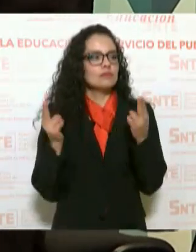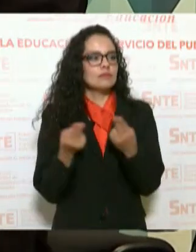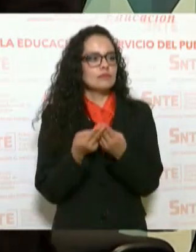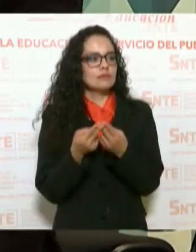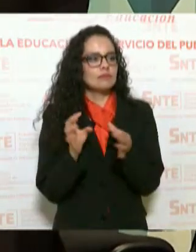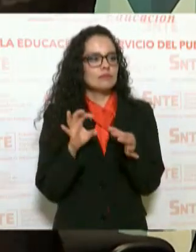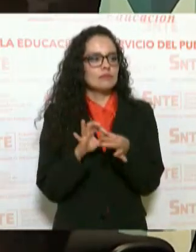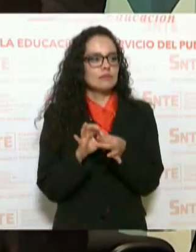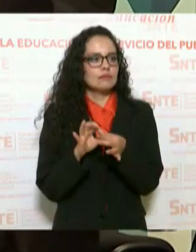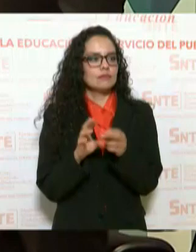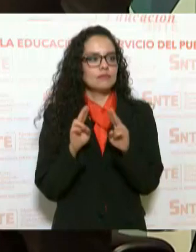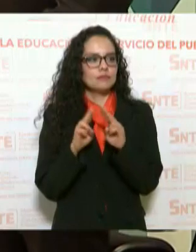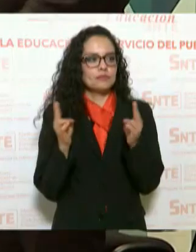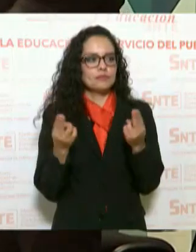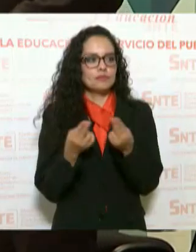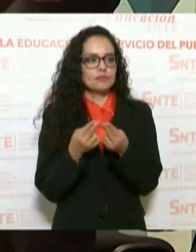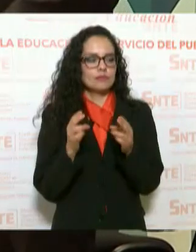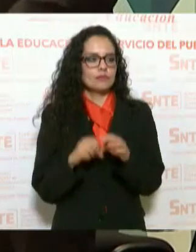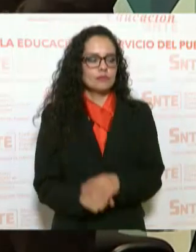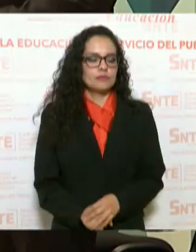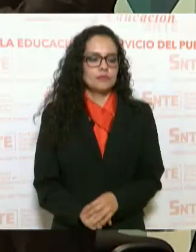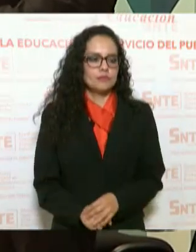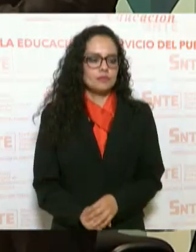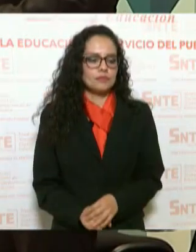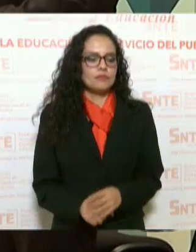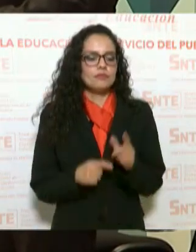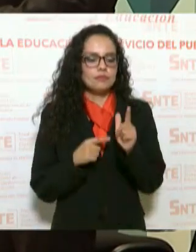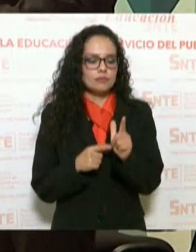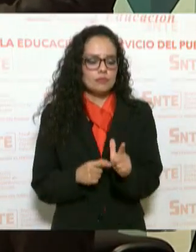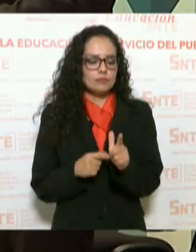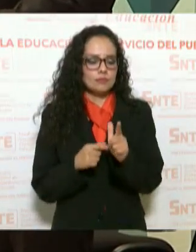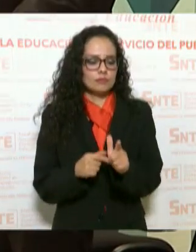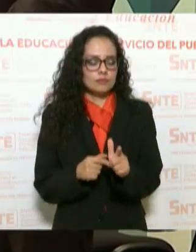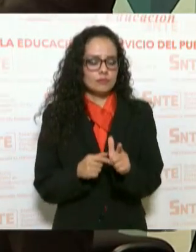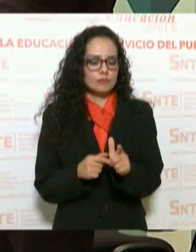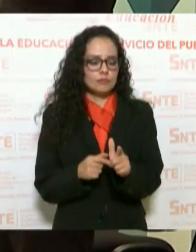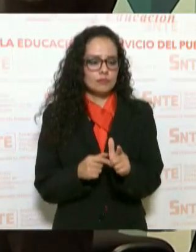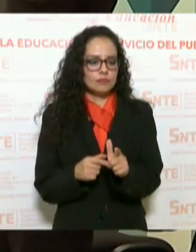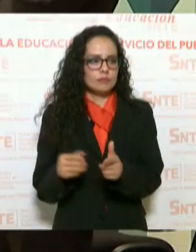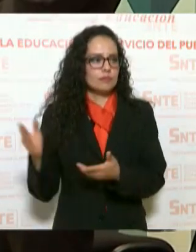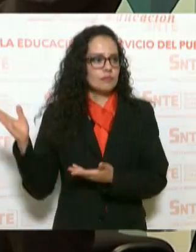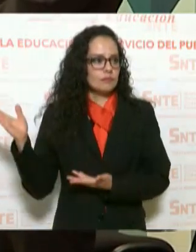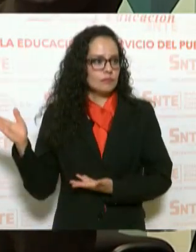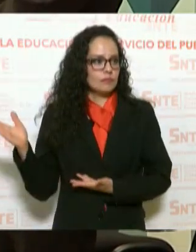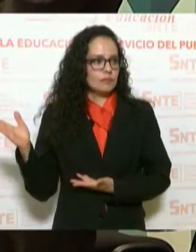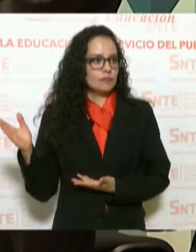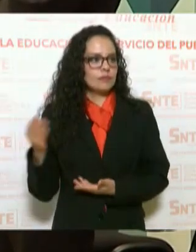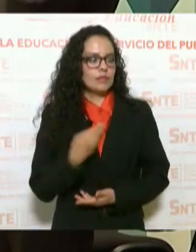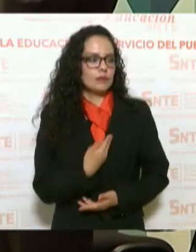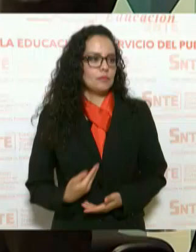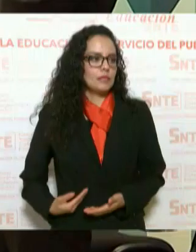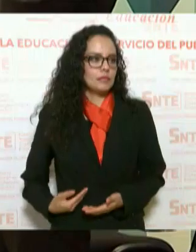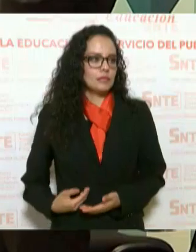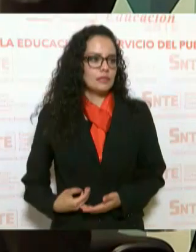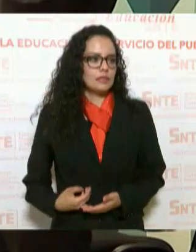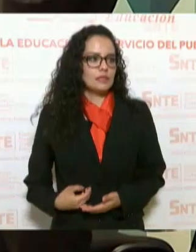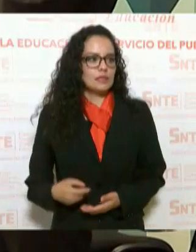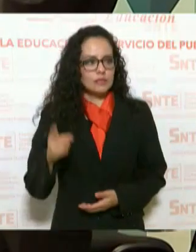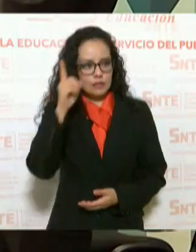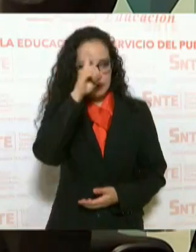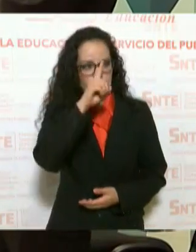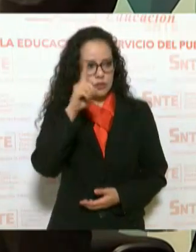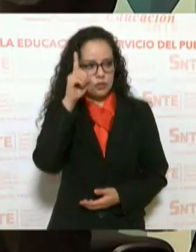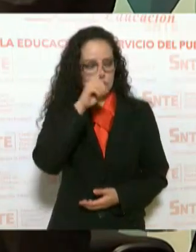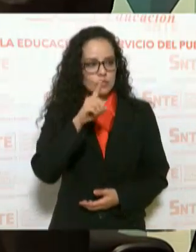A continuación, hace uso de la palabra la presidenta del Consejo Ejecutivo de la Internacional